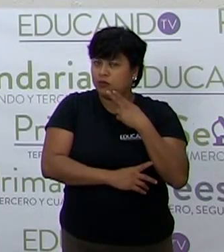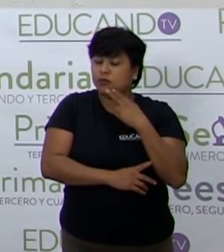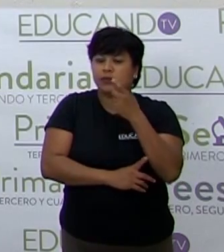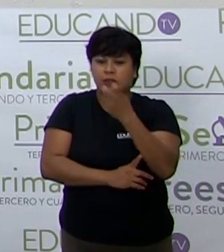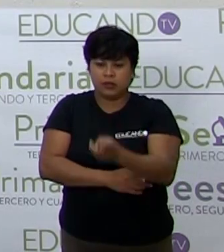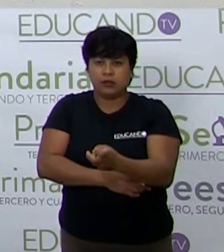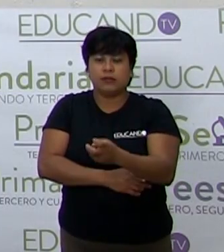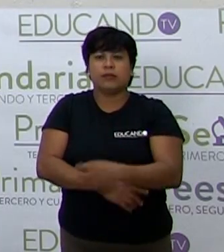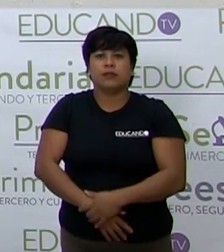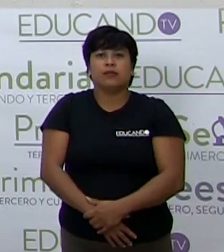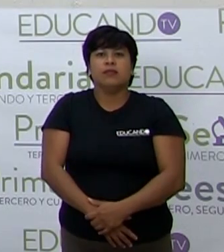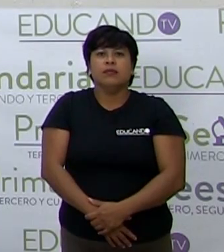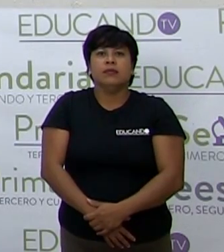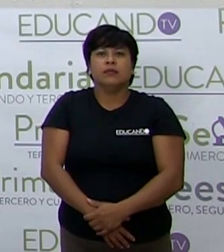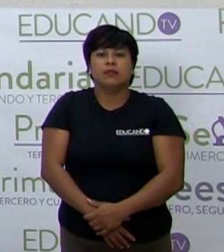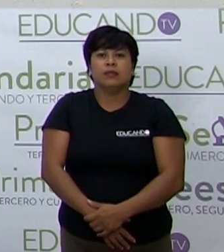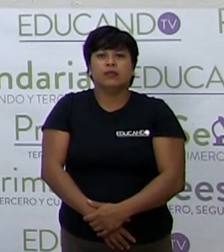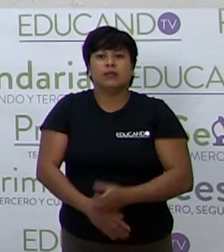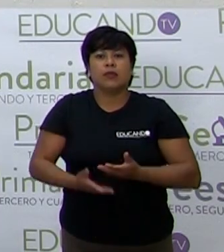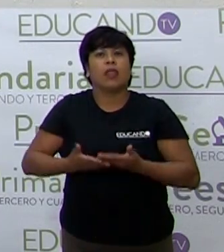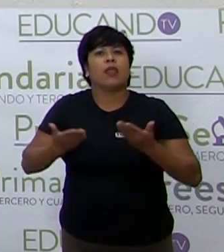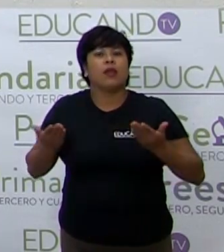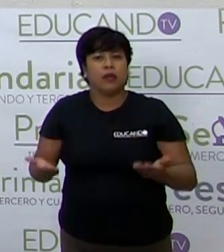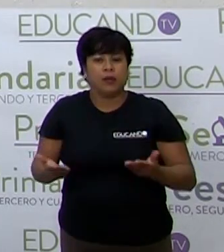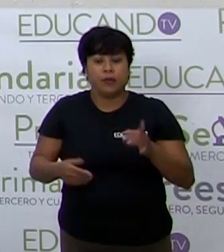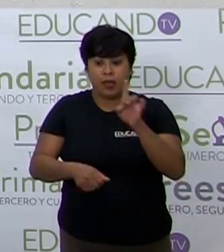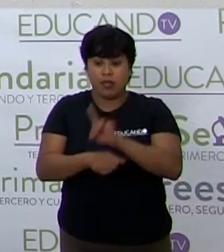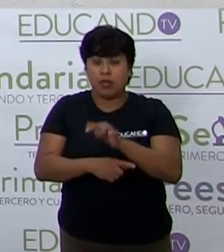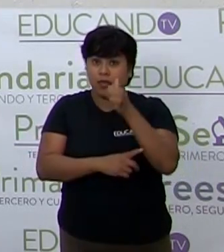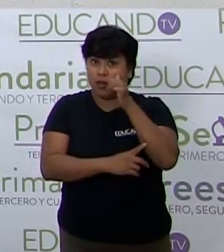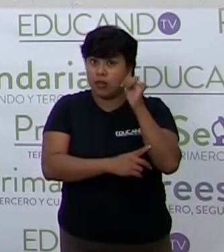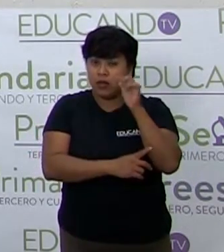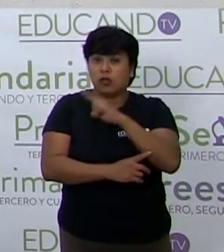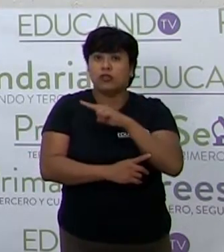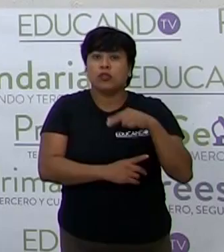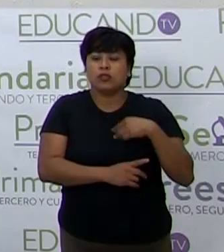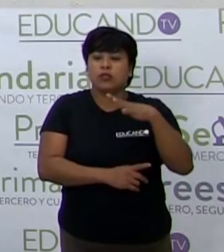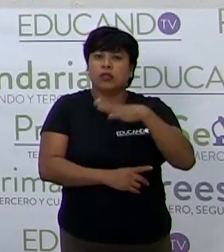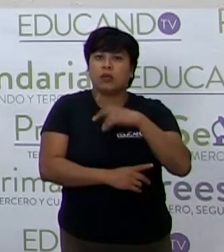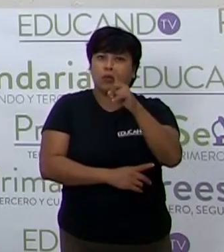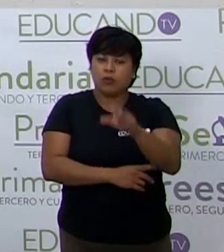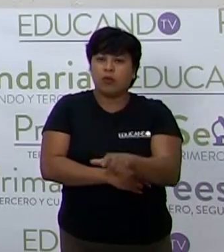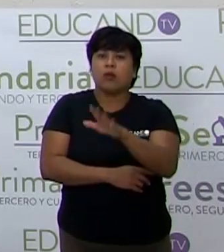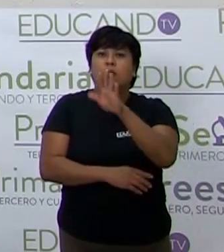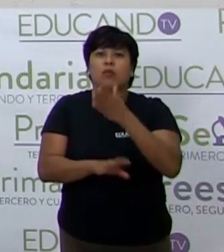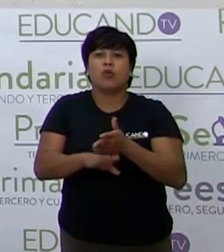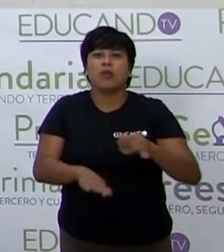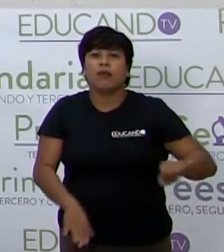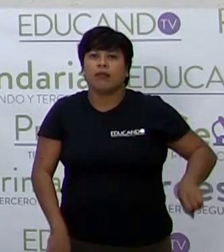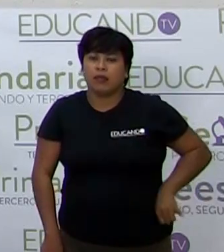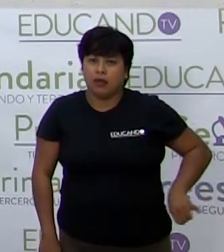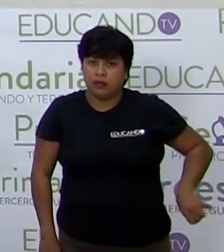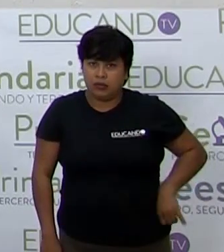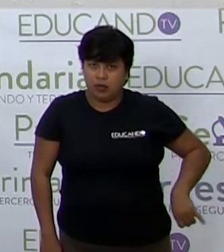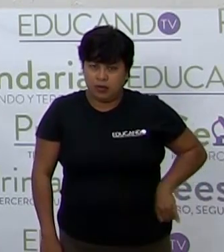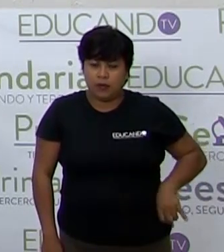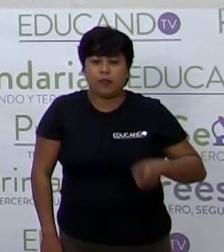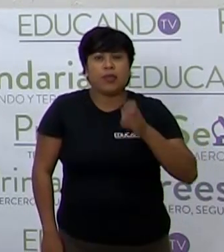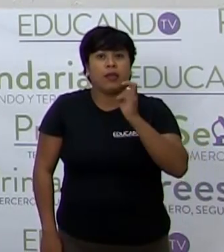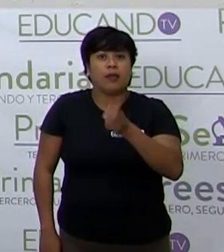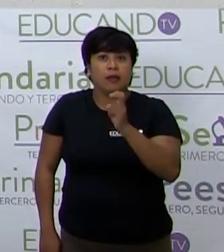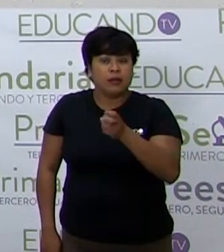esto. Y ahora sí, el día de ayer nos quedamos con una figura muy, muy interesante, que